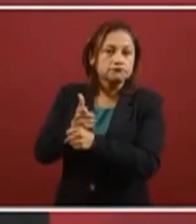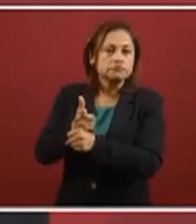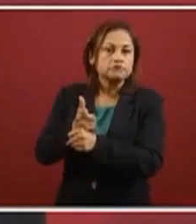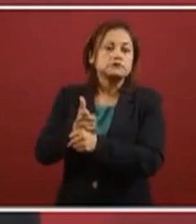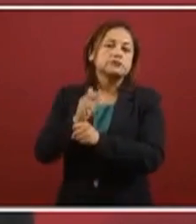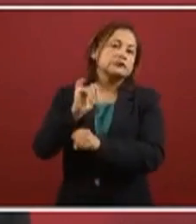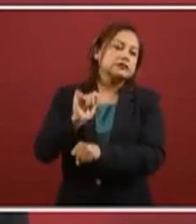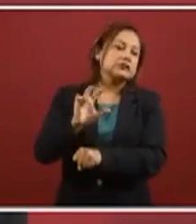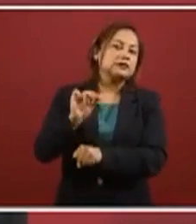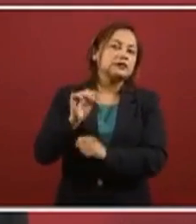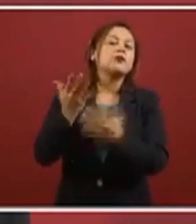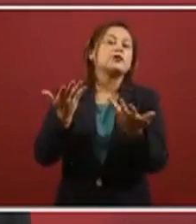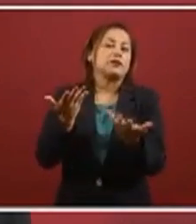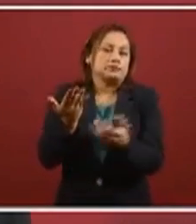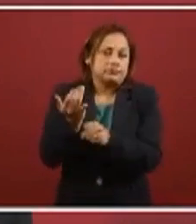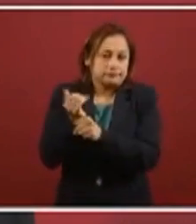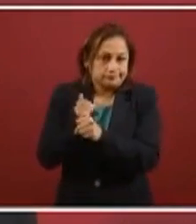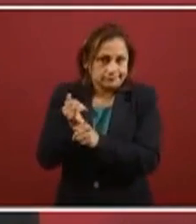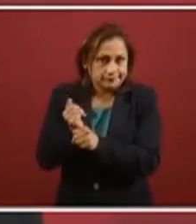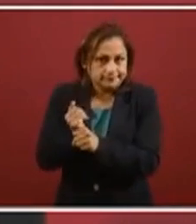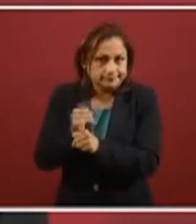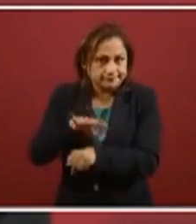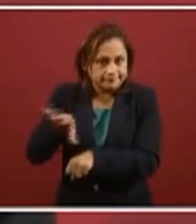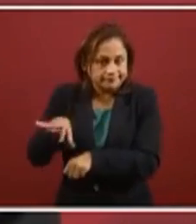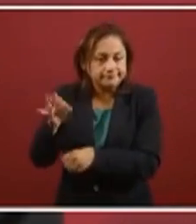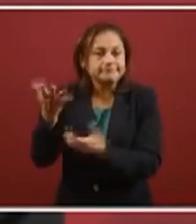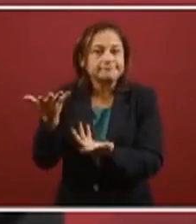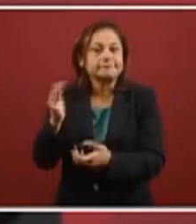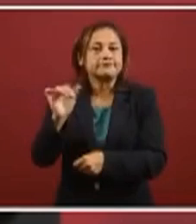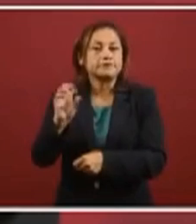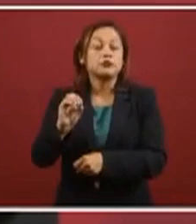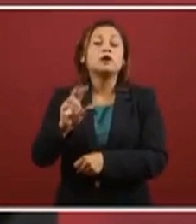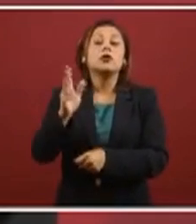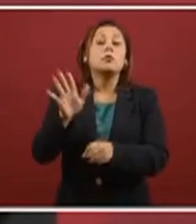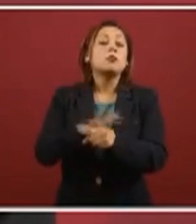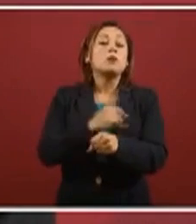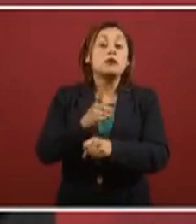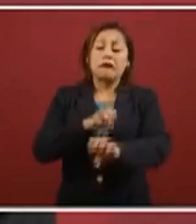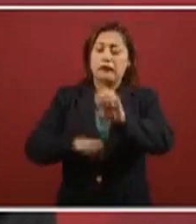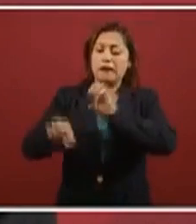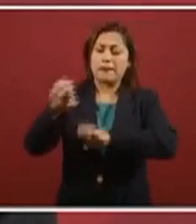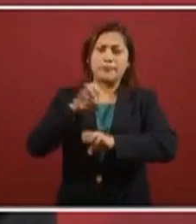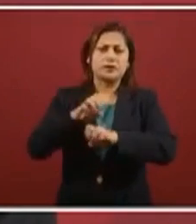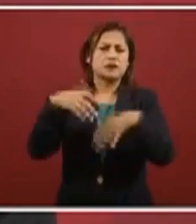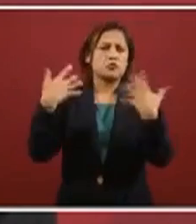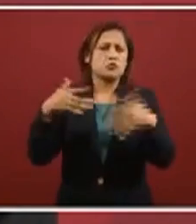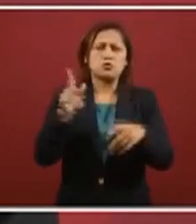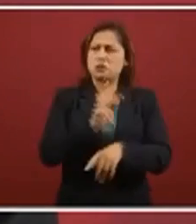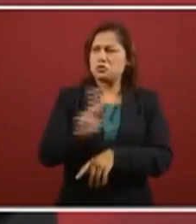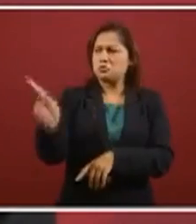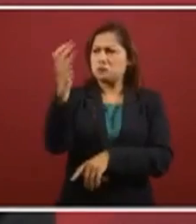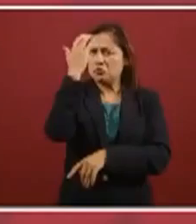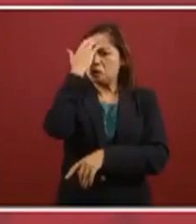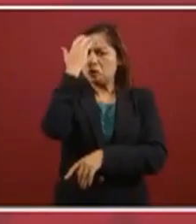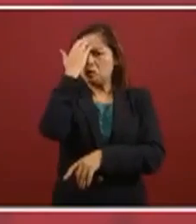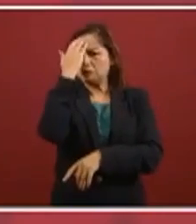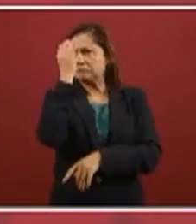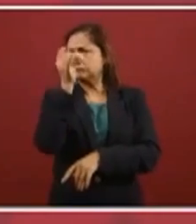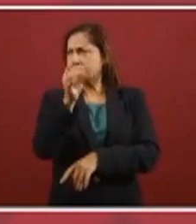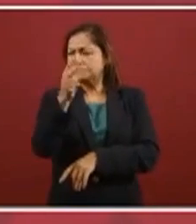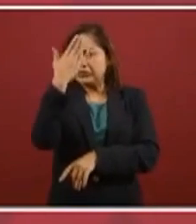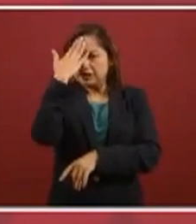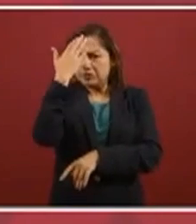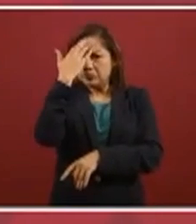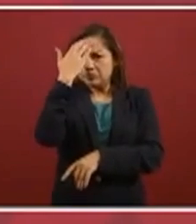Esta empresa era tan famosa, que llegó